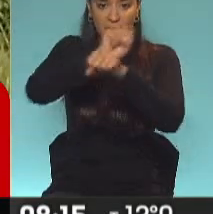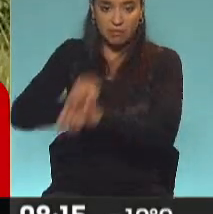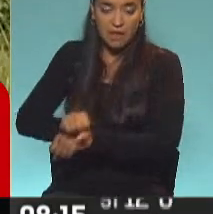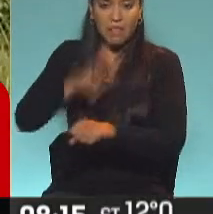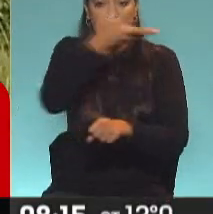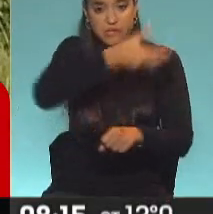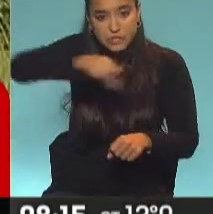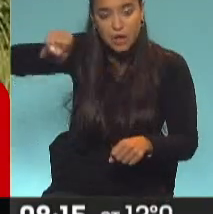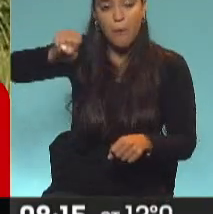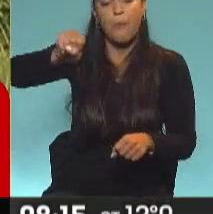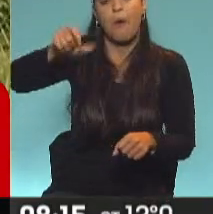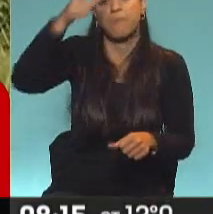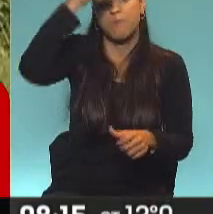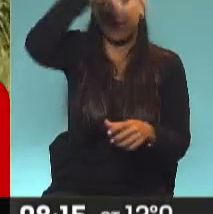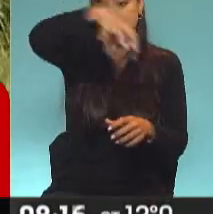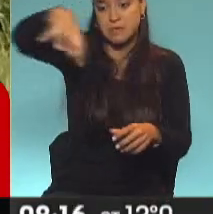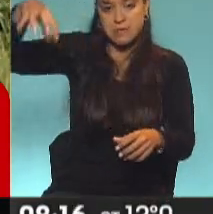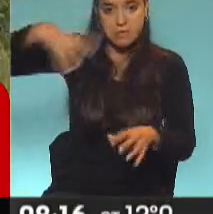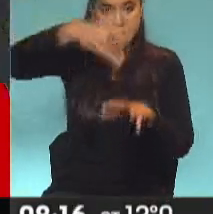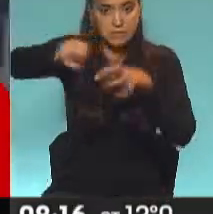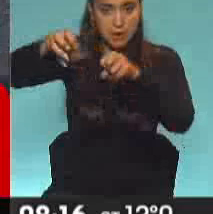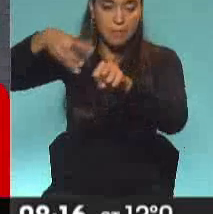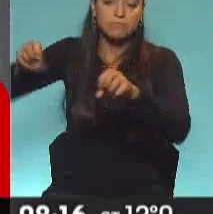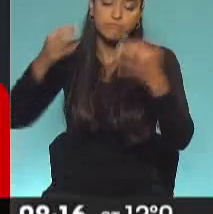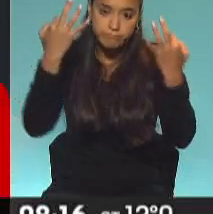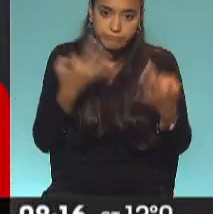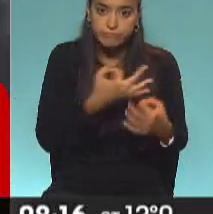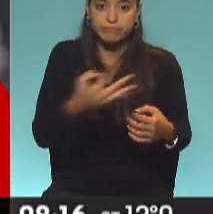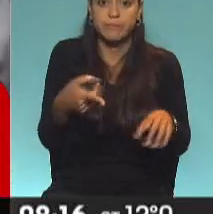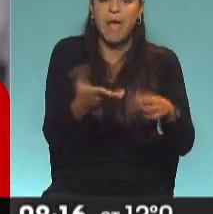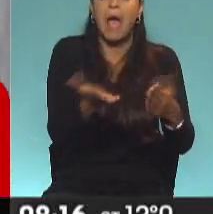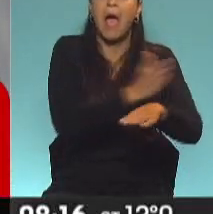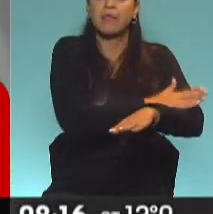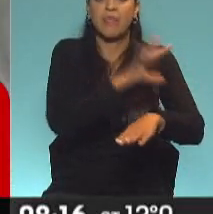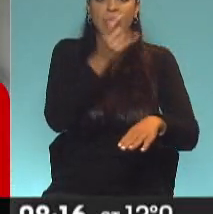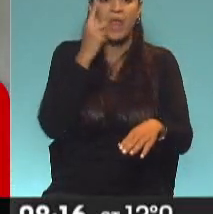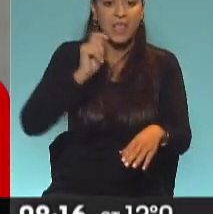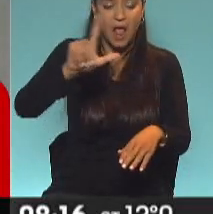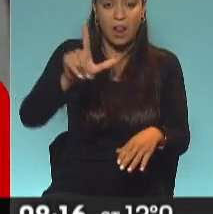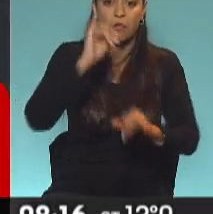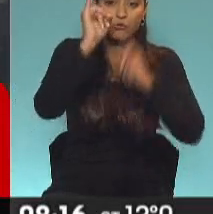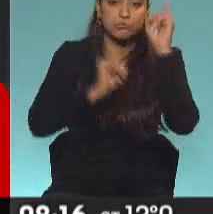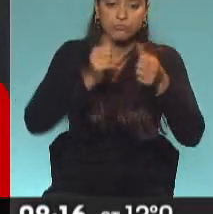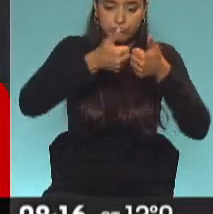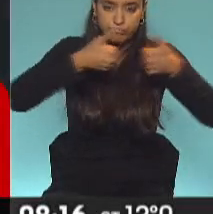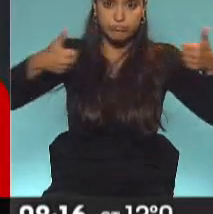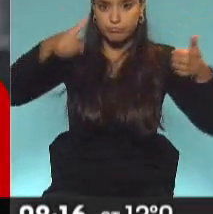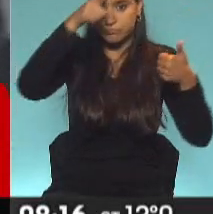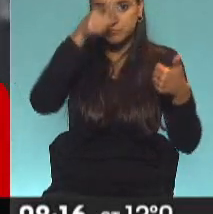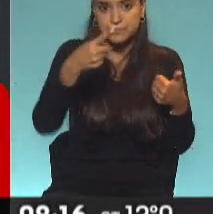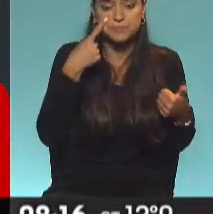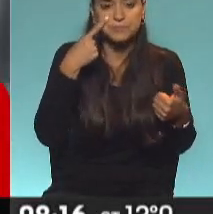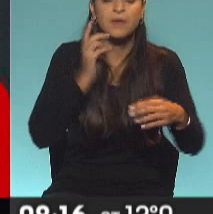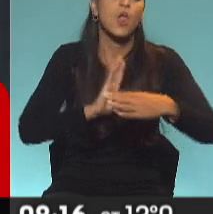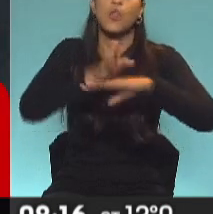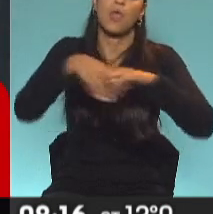a diferentes dependencias policiales. Así es, lo que señalaba recién Daniel Castaño y ese cordón policial que impide también el acceso a los medios,